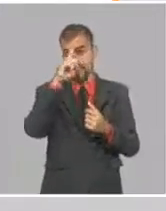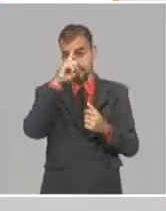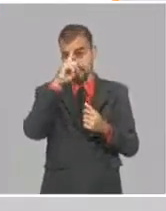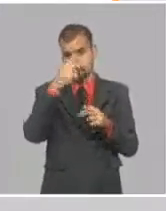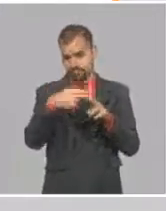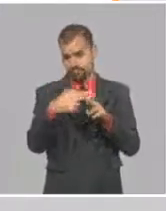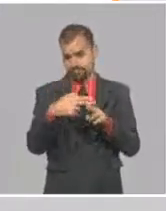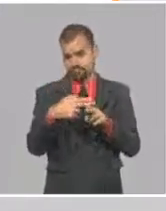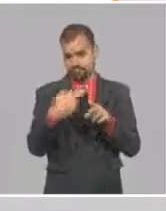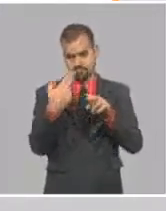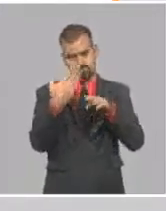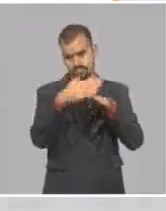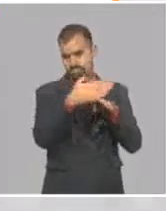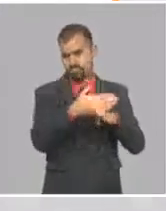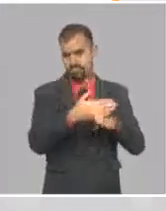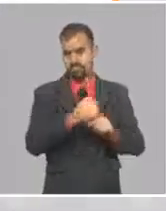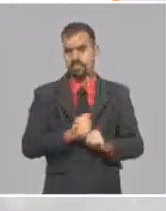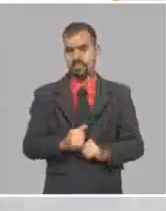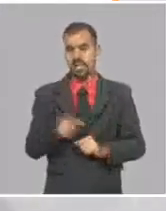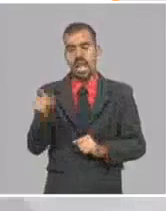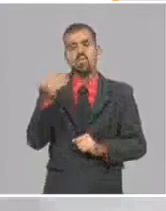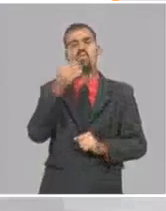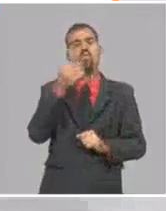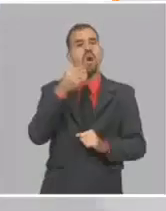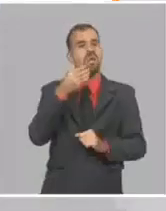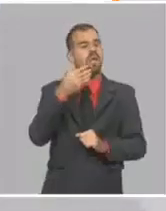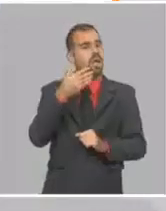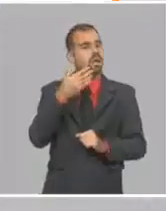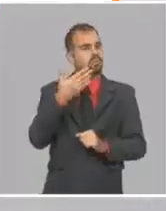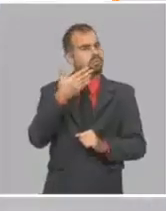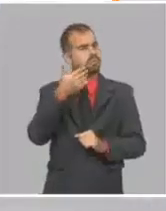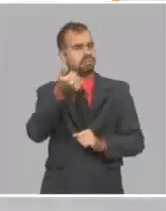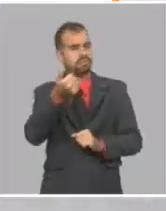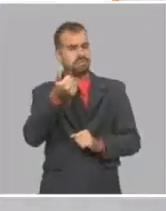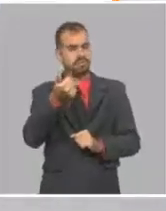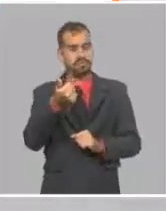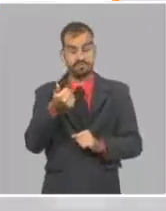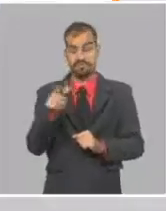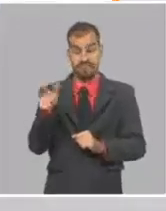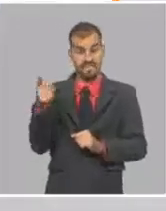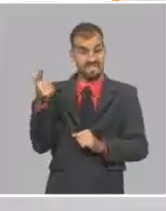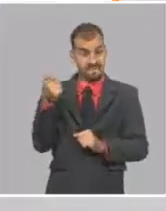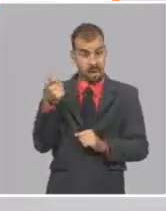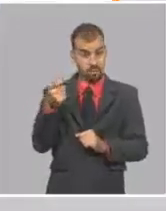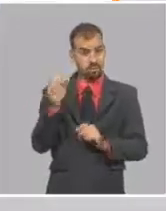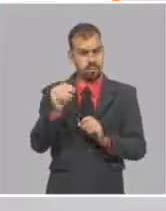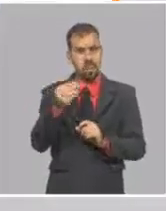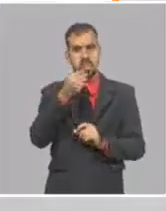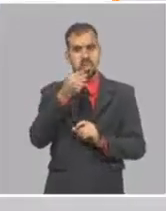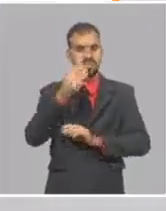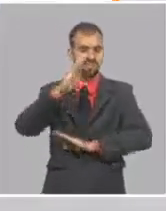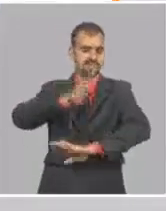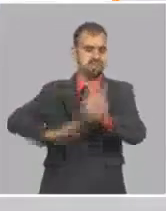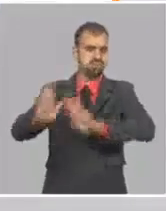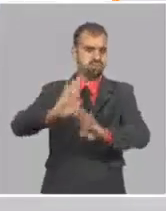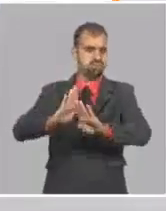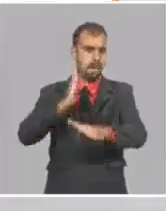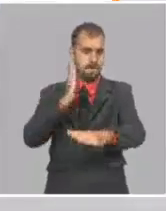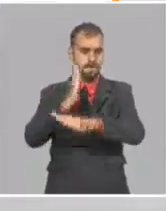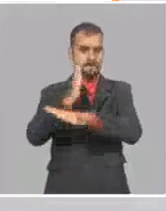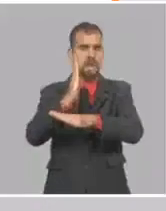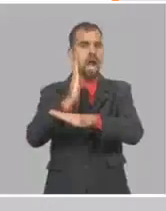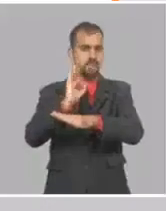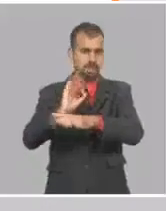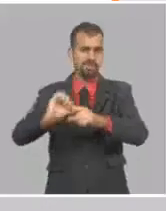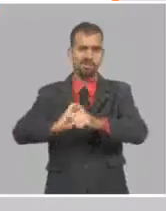la primera es que están algunas con jugadas logras inducir una potente respuesta inmune contra el antígeno que está conjugado